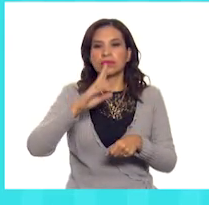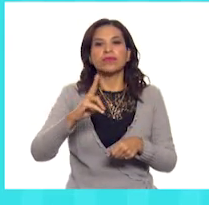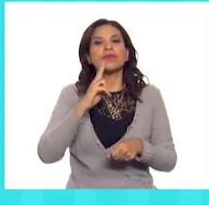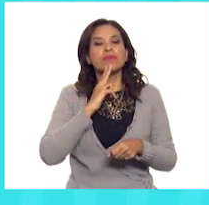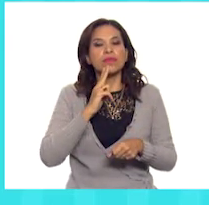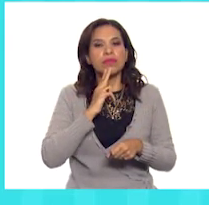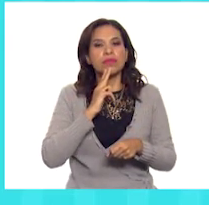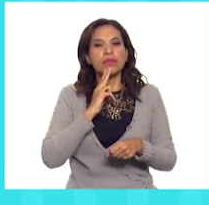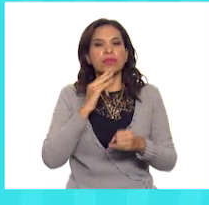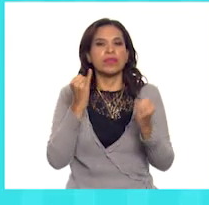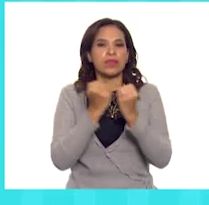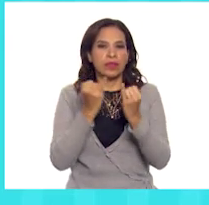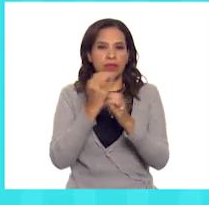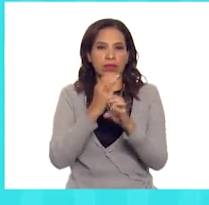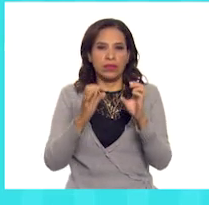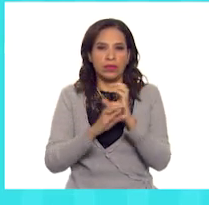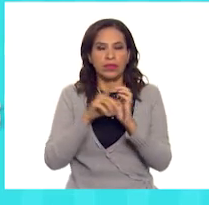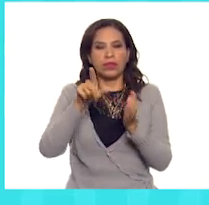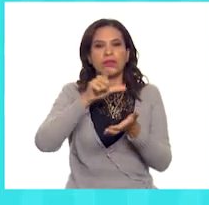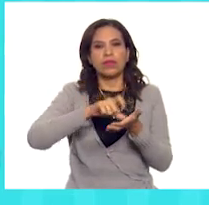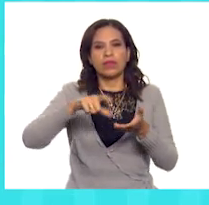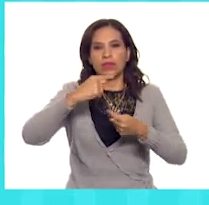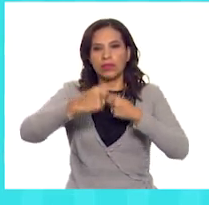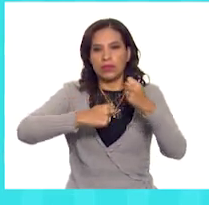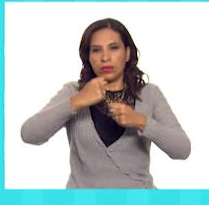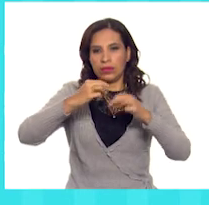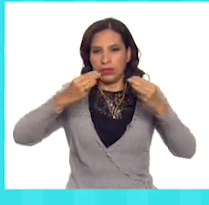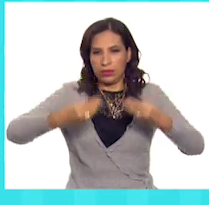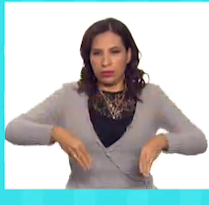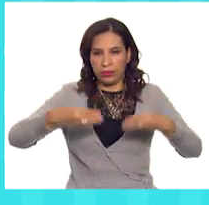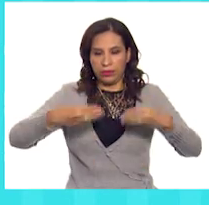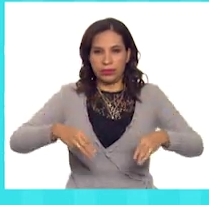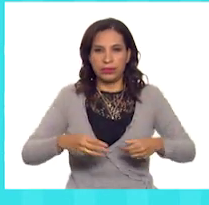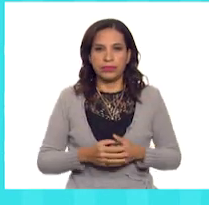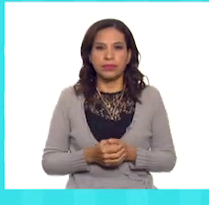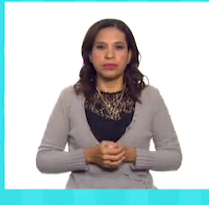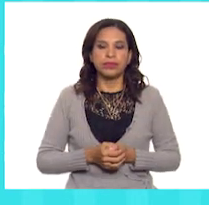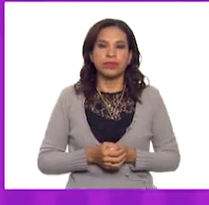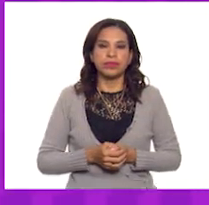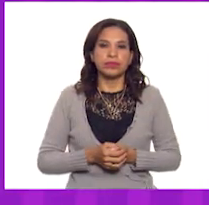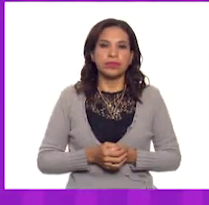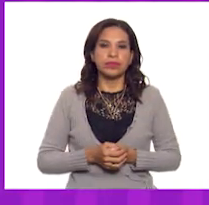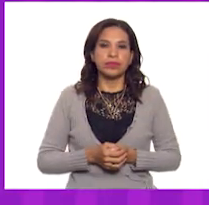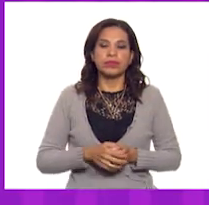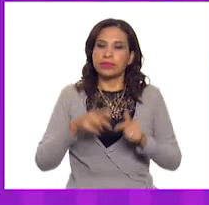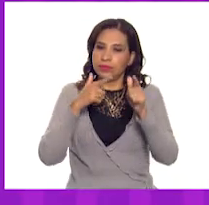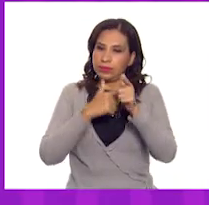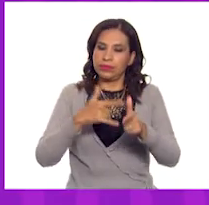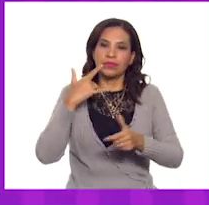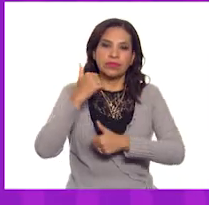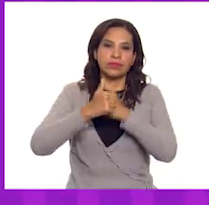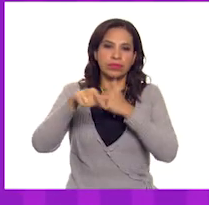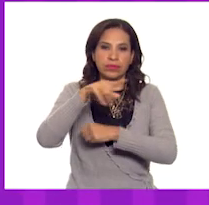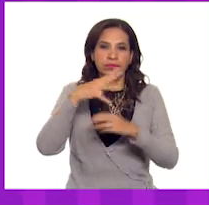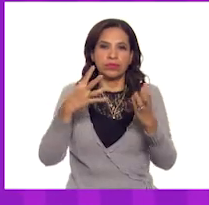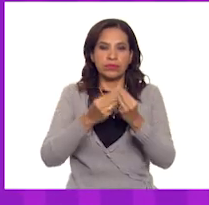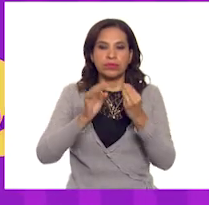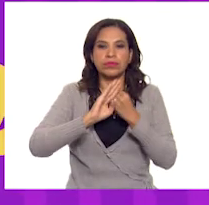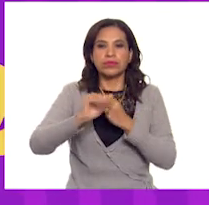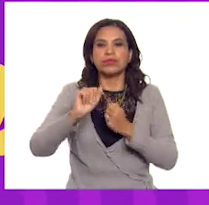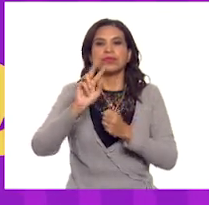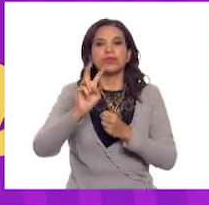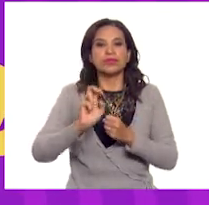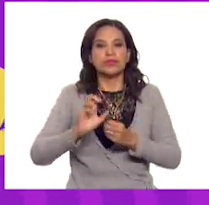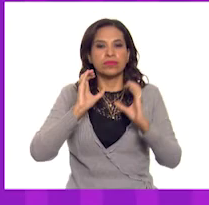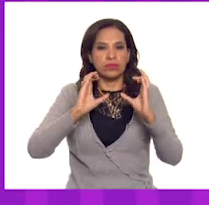más utilizas. También las cosas que compres en la tienda o en el supermercado. Sigamos luchando juntos contra este